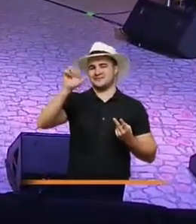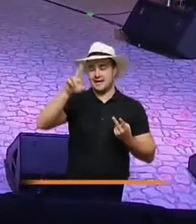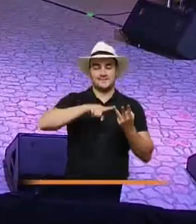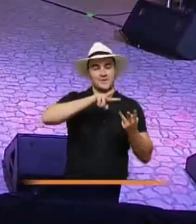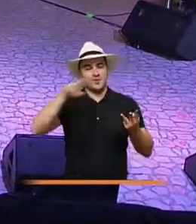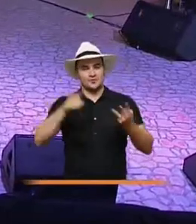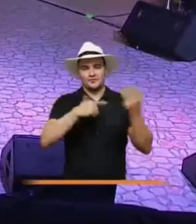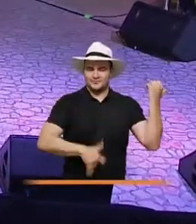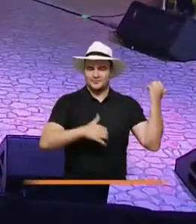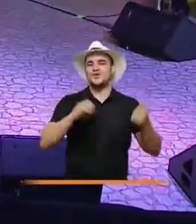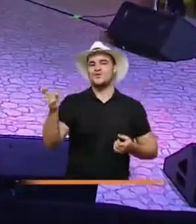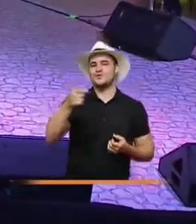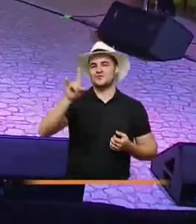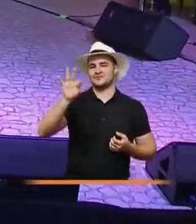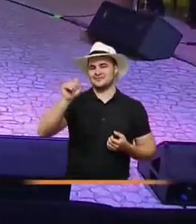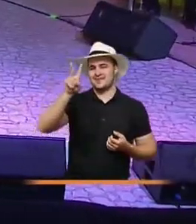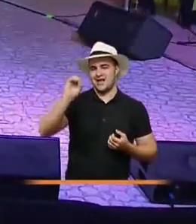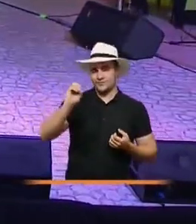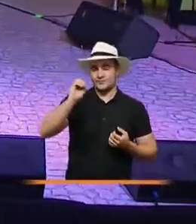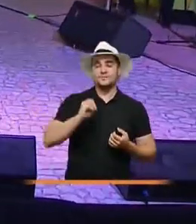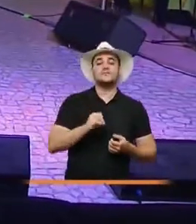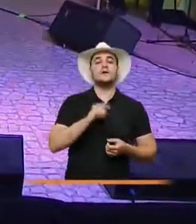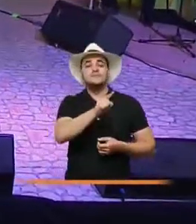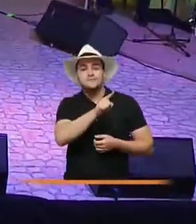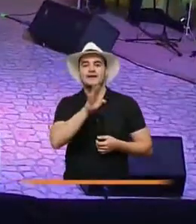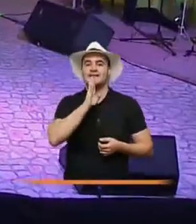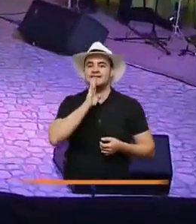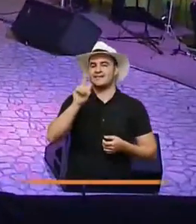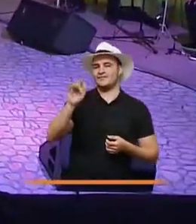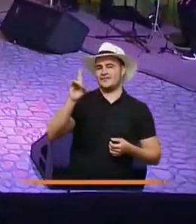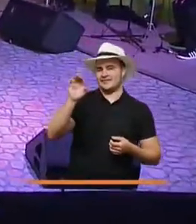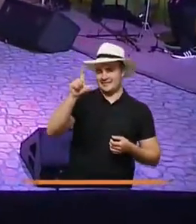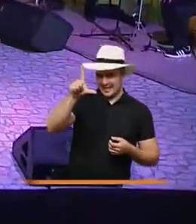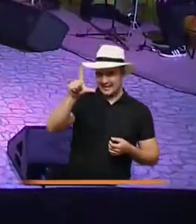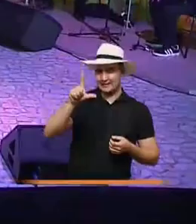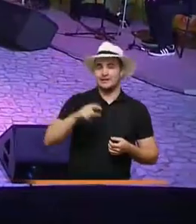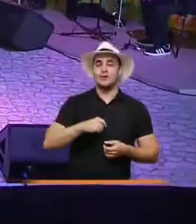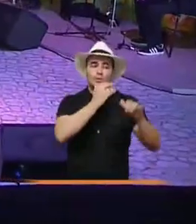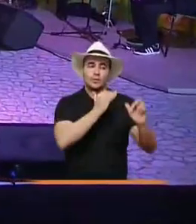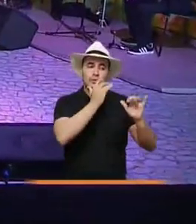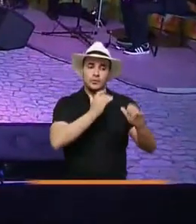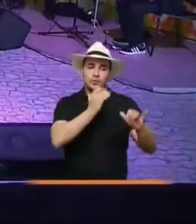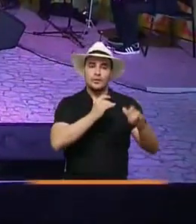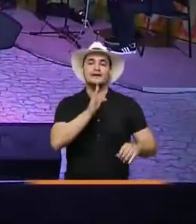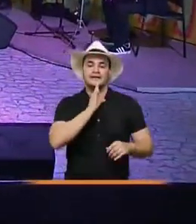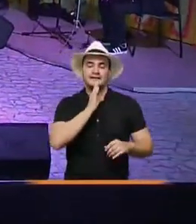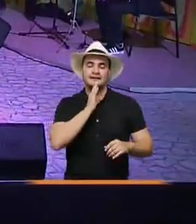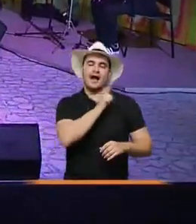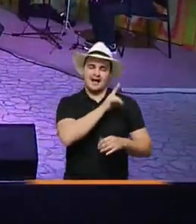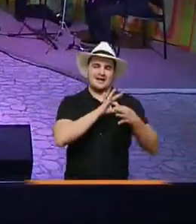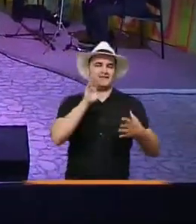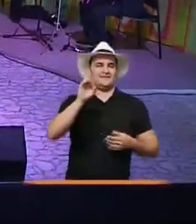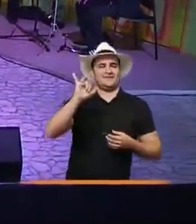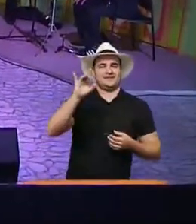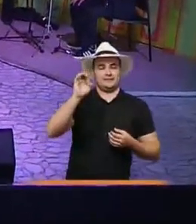tenemos a gustavo garcía en la bandola staff y del duque en el clarinete y la flauta traversa y nos acompaña